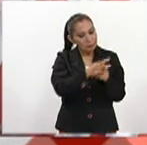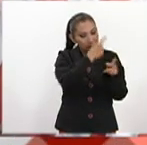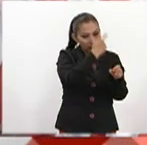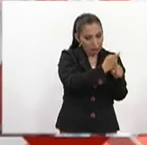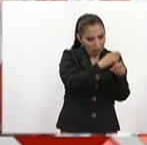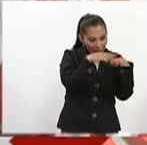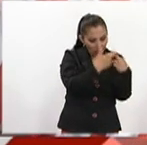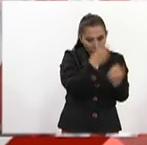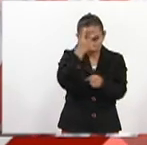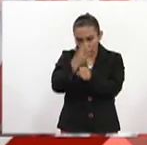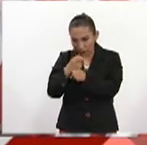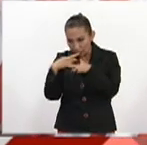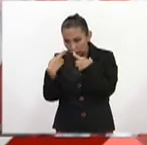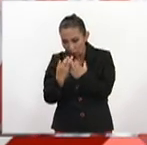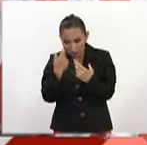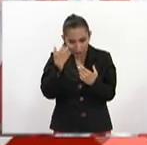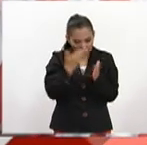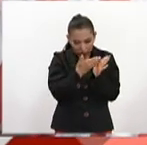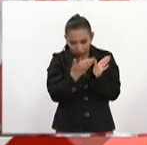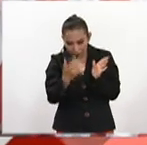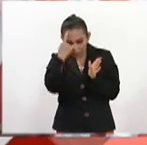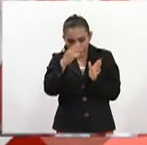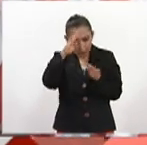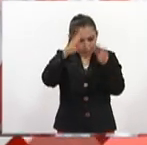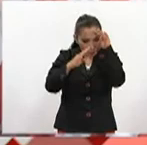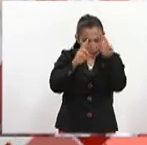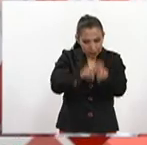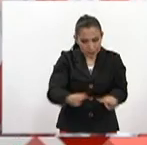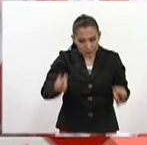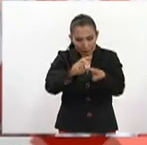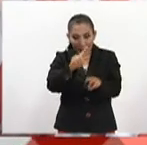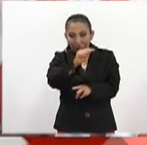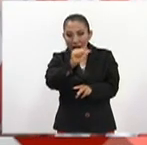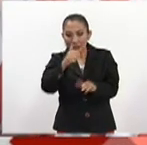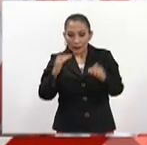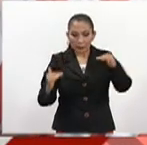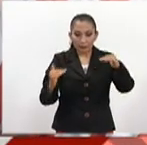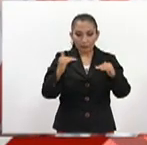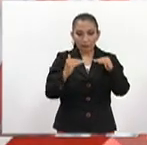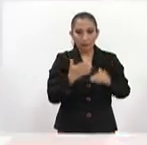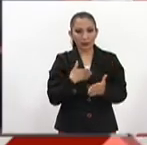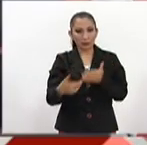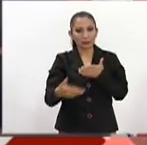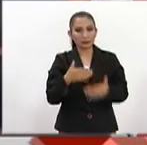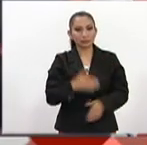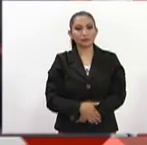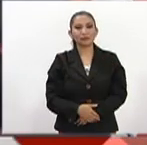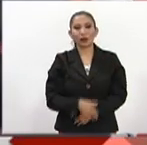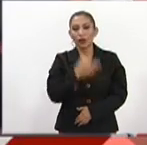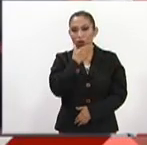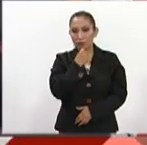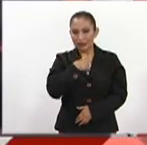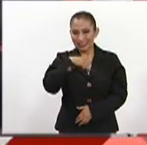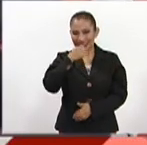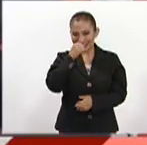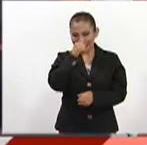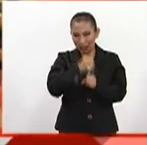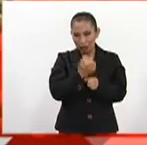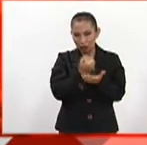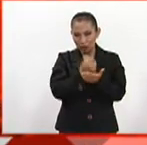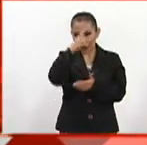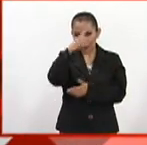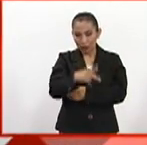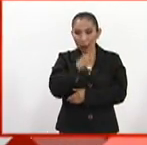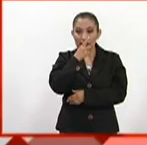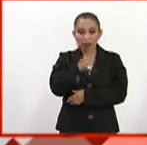la siguiente ronda para pensar qué se puede hacer para que sea un tratado balanceado y moderno. Ildefonso Guajardo, secretario de Economía,